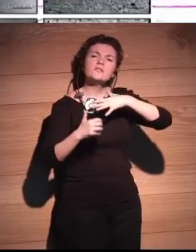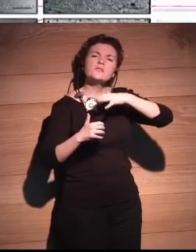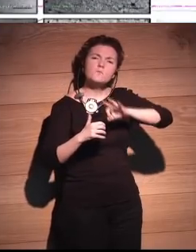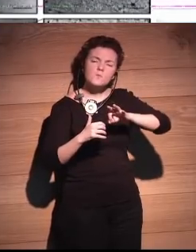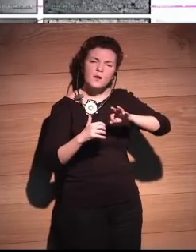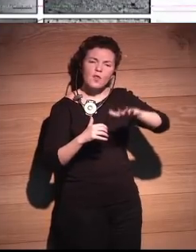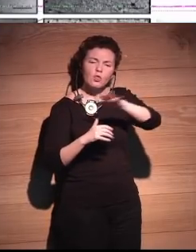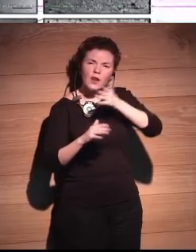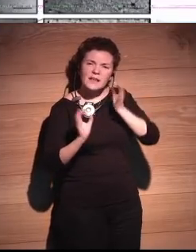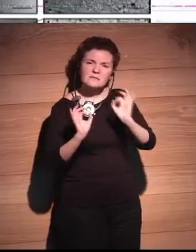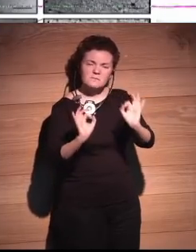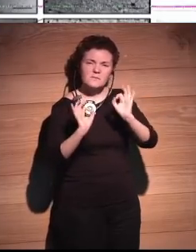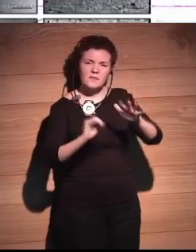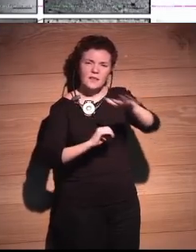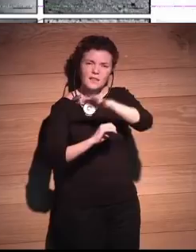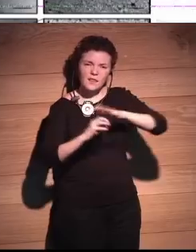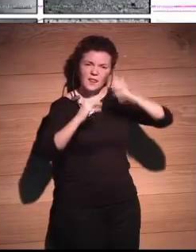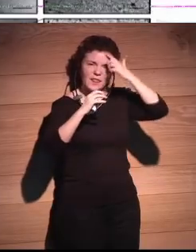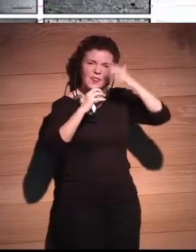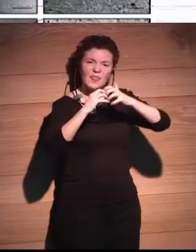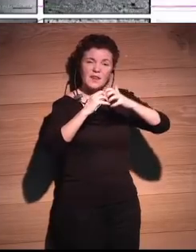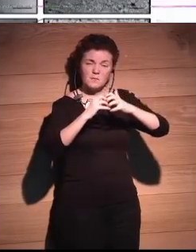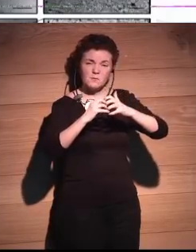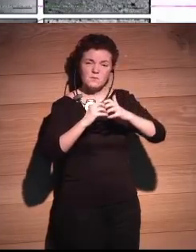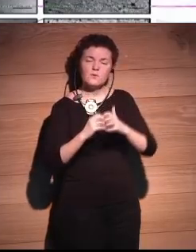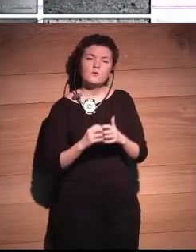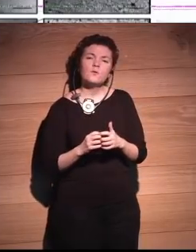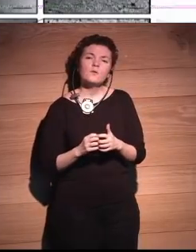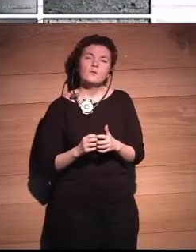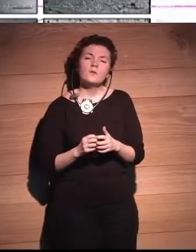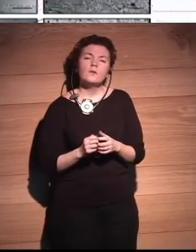dirigirnos a zonas específicas y podemos